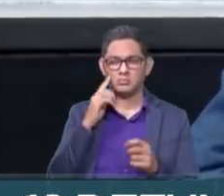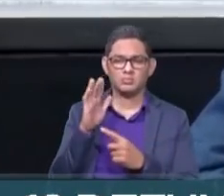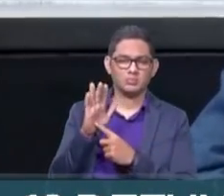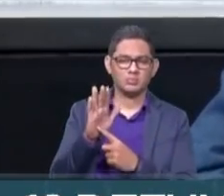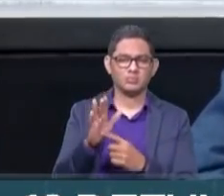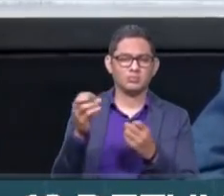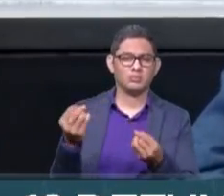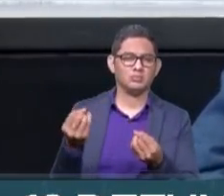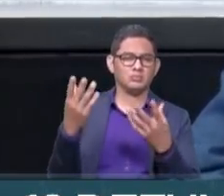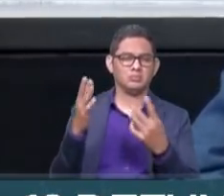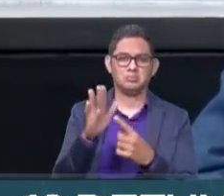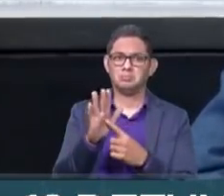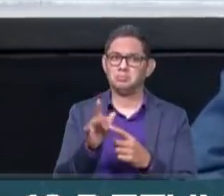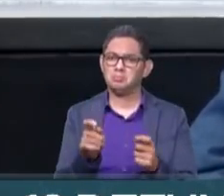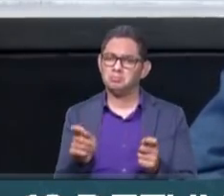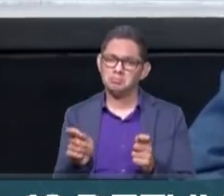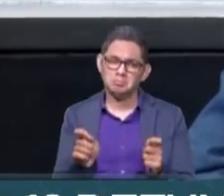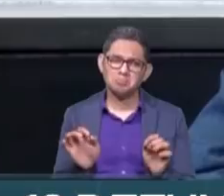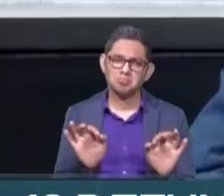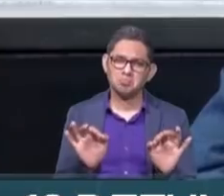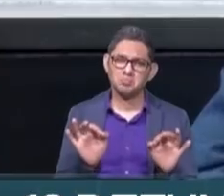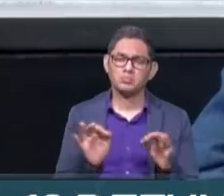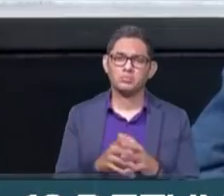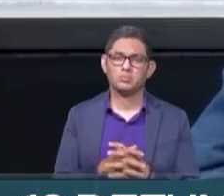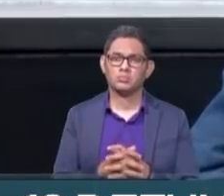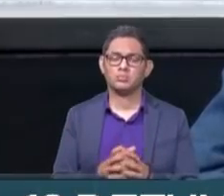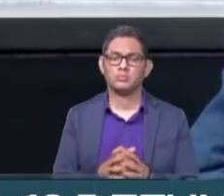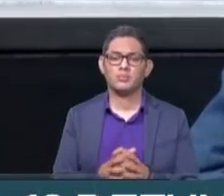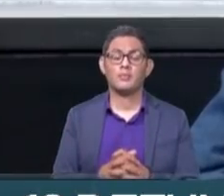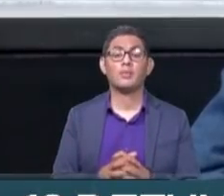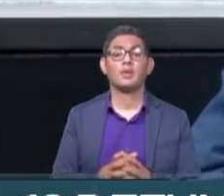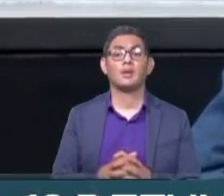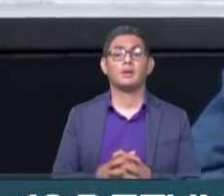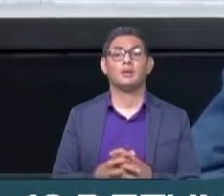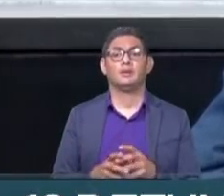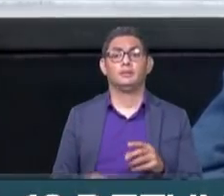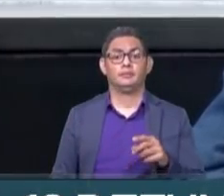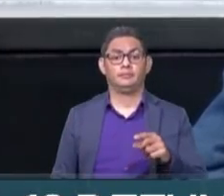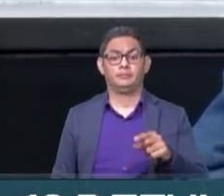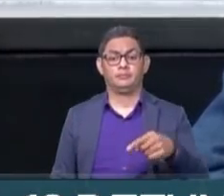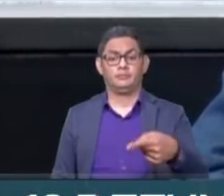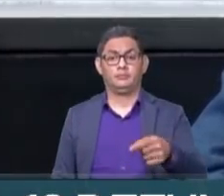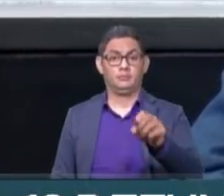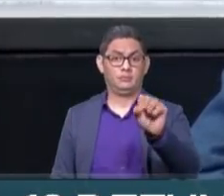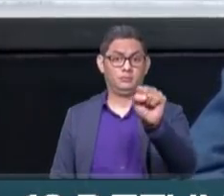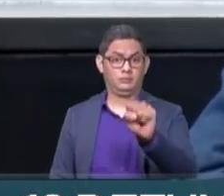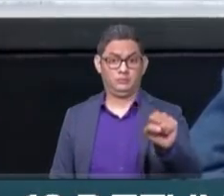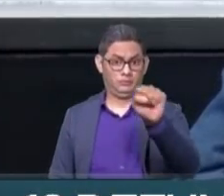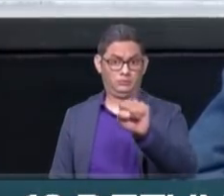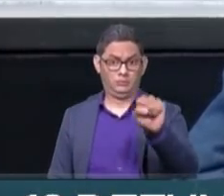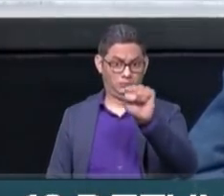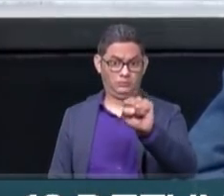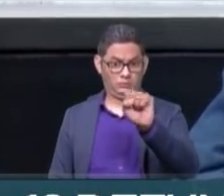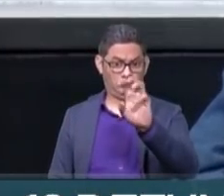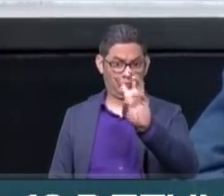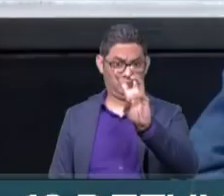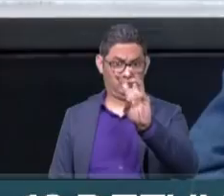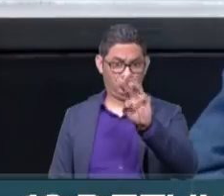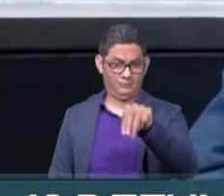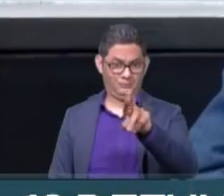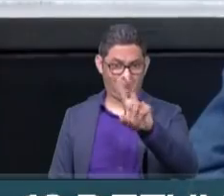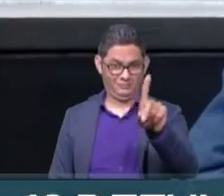hemos estado presentando. A partir del próximo sábado, 6 de